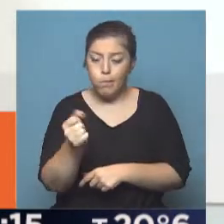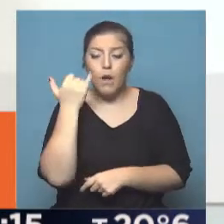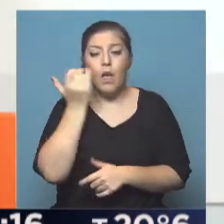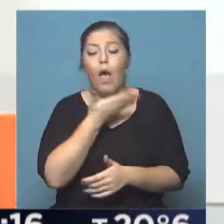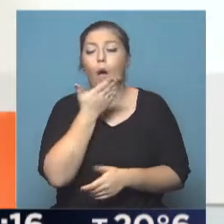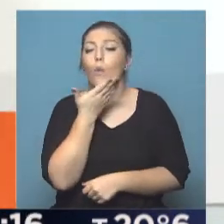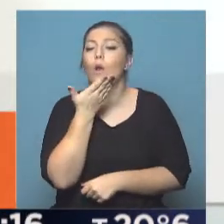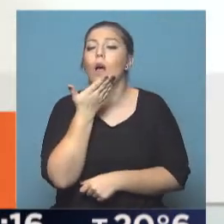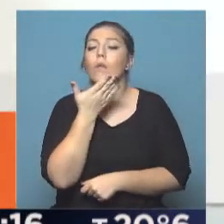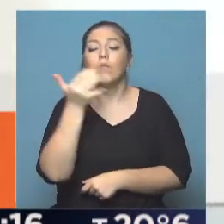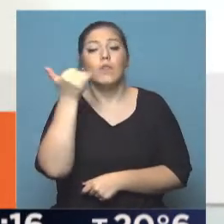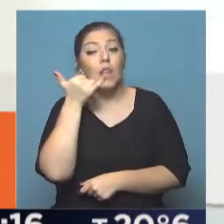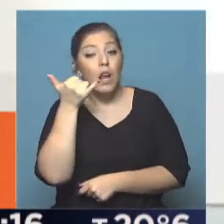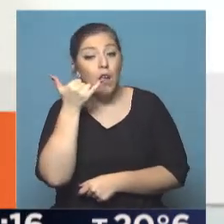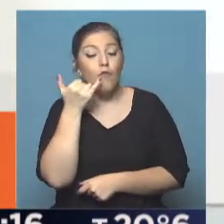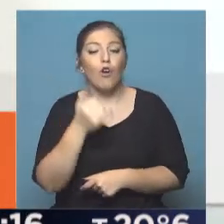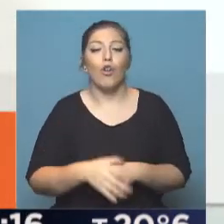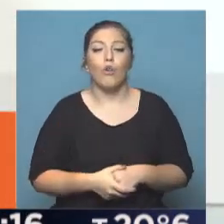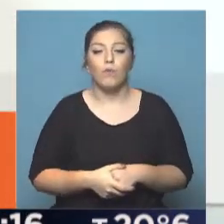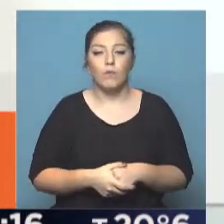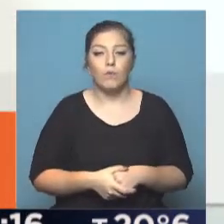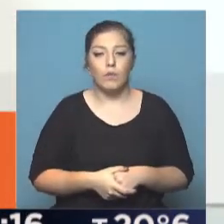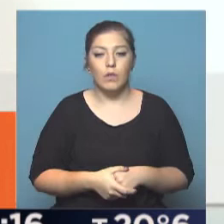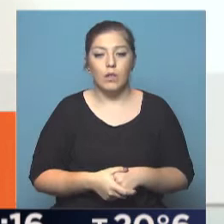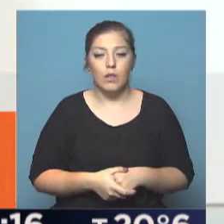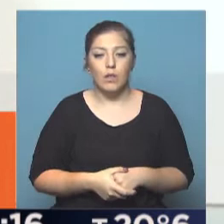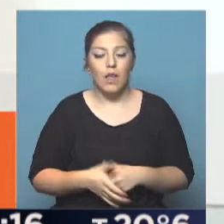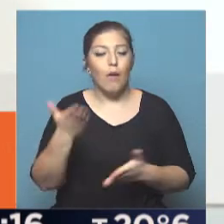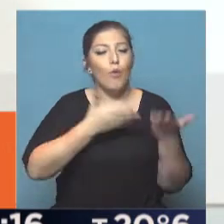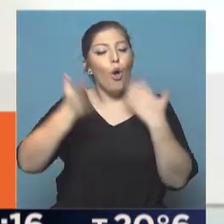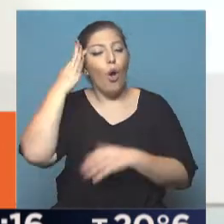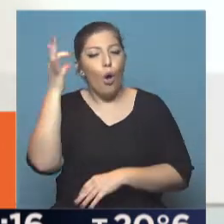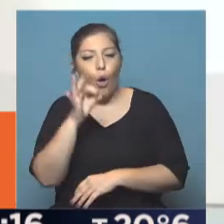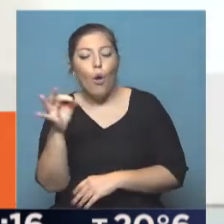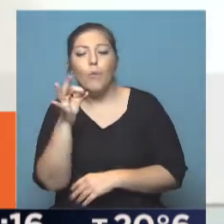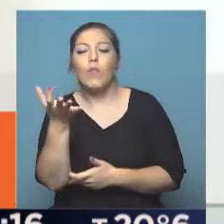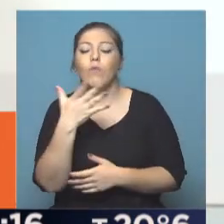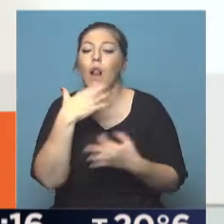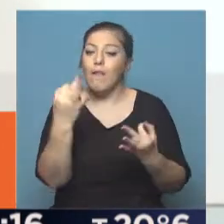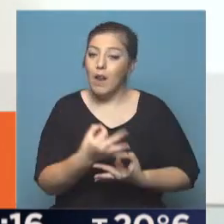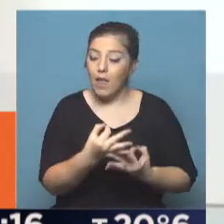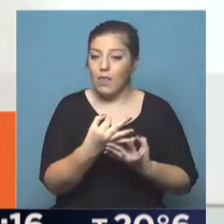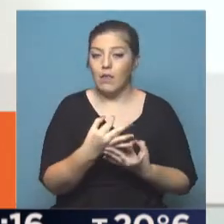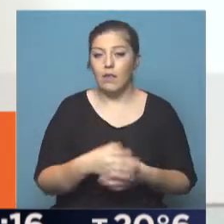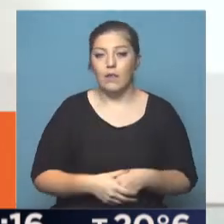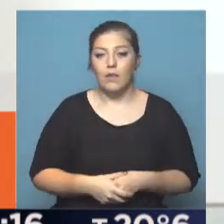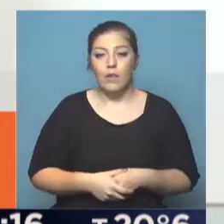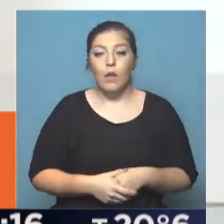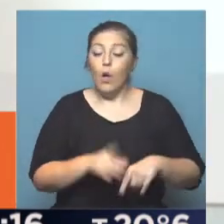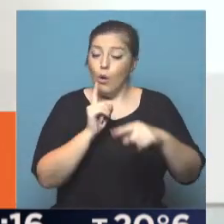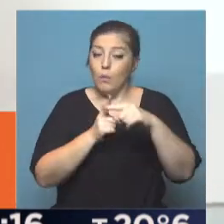hablan por teléfono, que intercambian visiones. No, la verdad que era